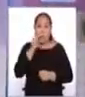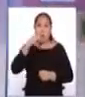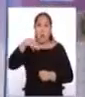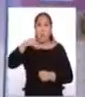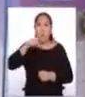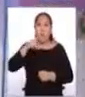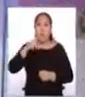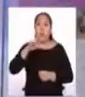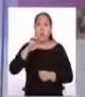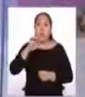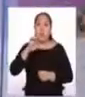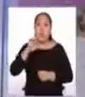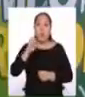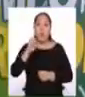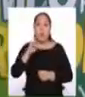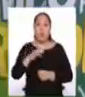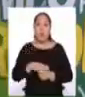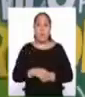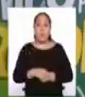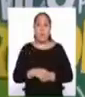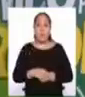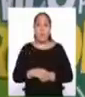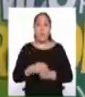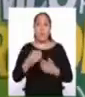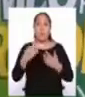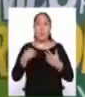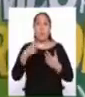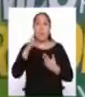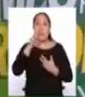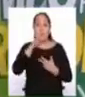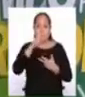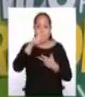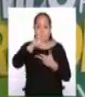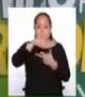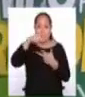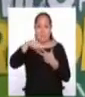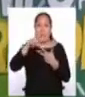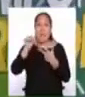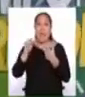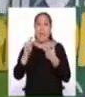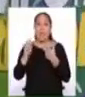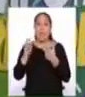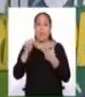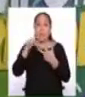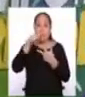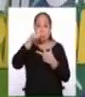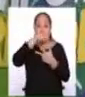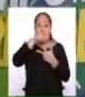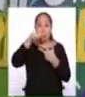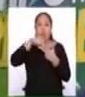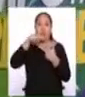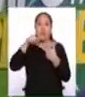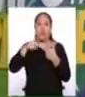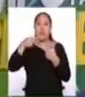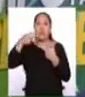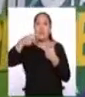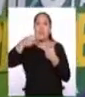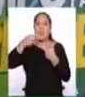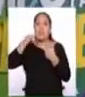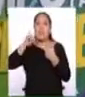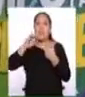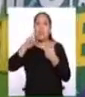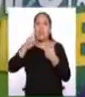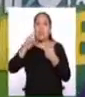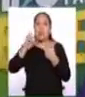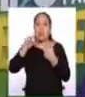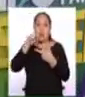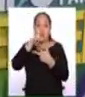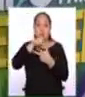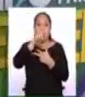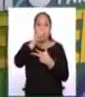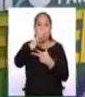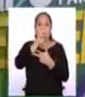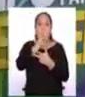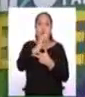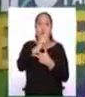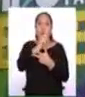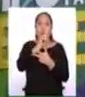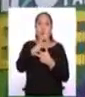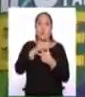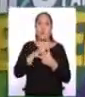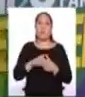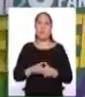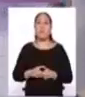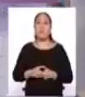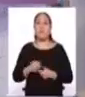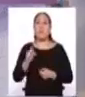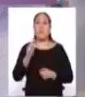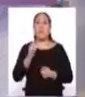molécula inorgánica compuesta por 3 átomos. Muy bien. 2 de hidrógeno y 1 de oxígeno. Es una molécula bipolar porque